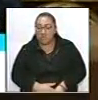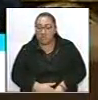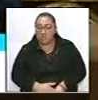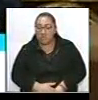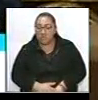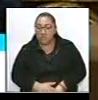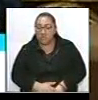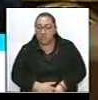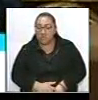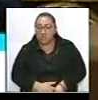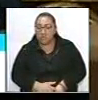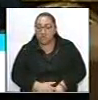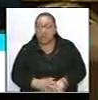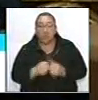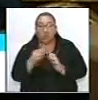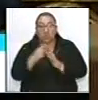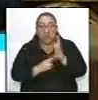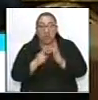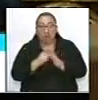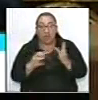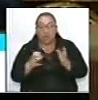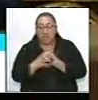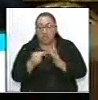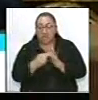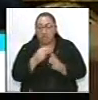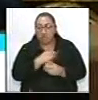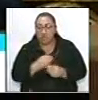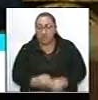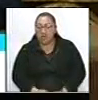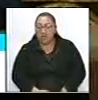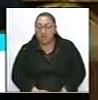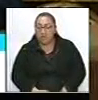Esta es una norma del sector interior. Esto está bien.